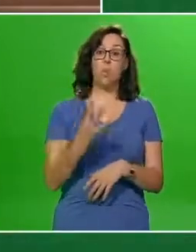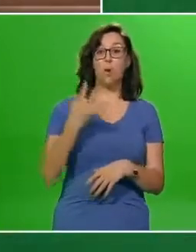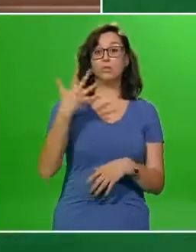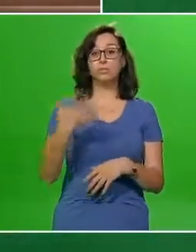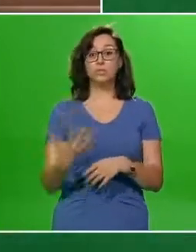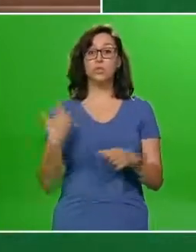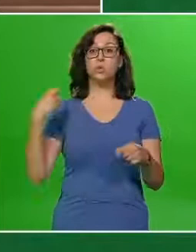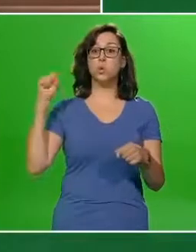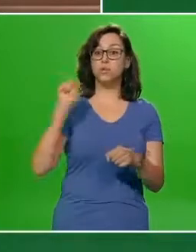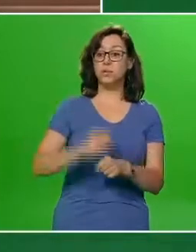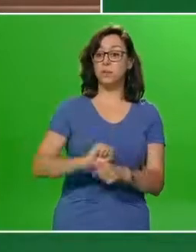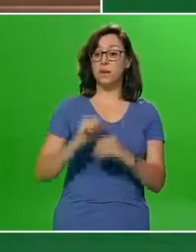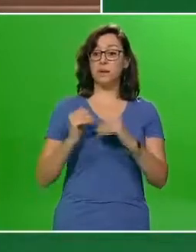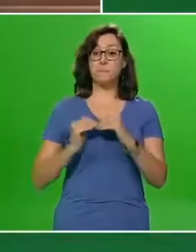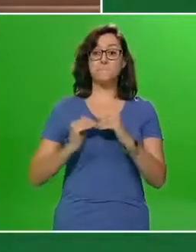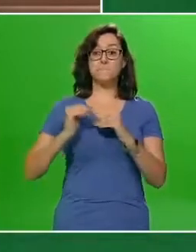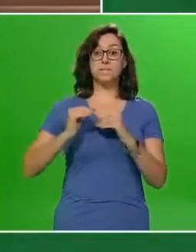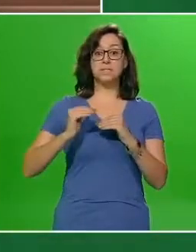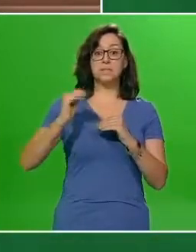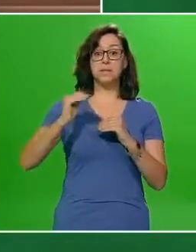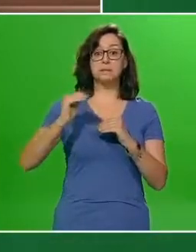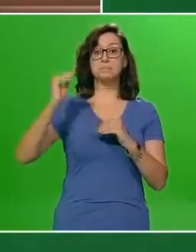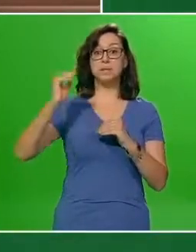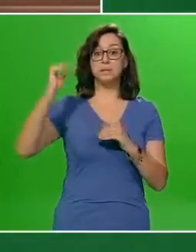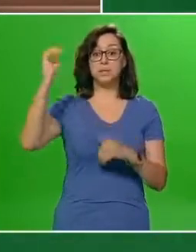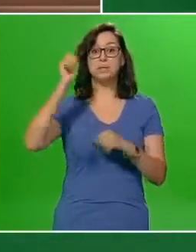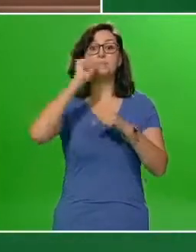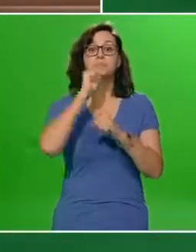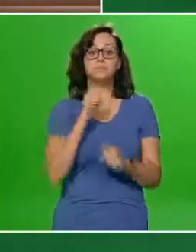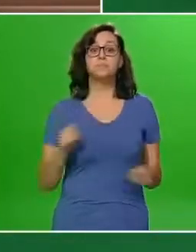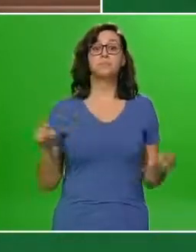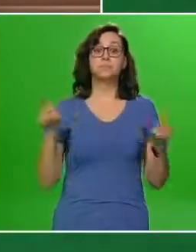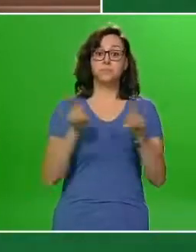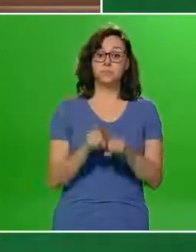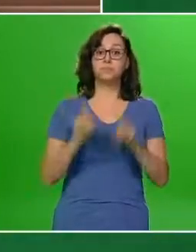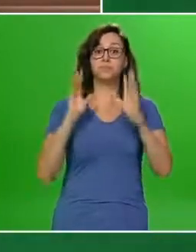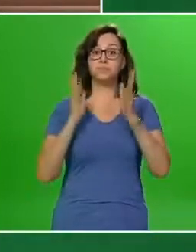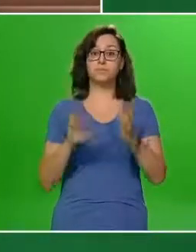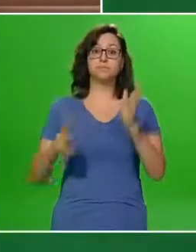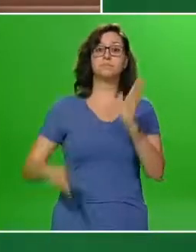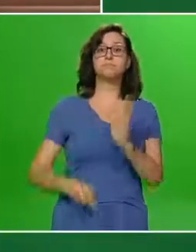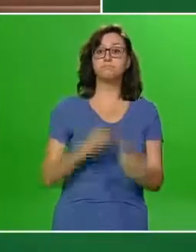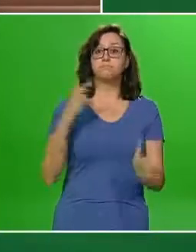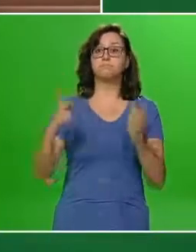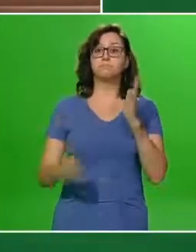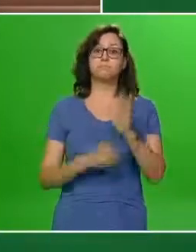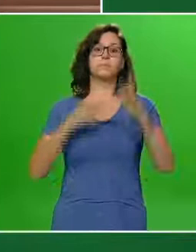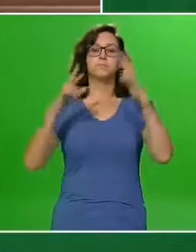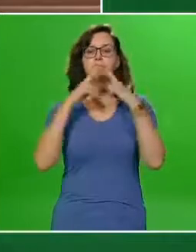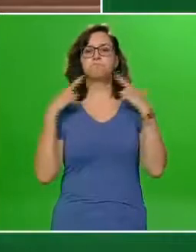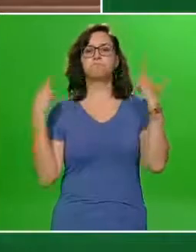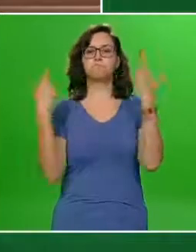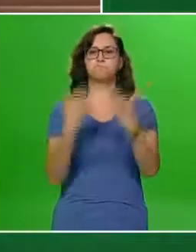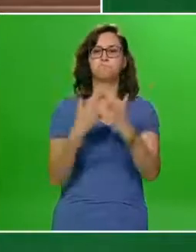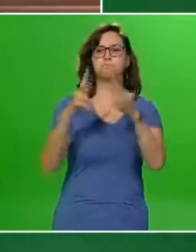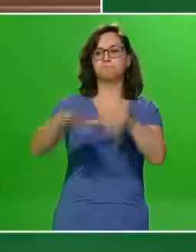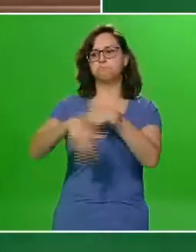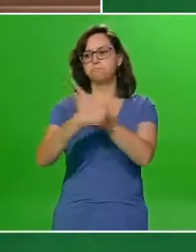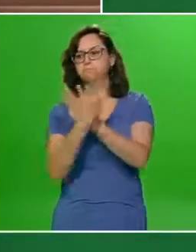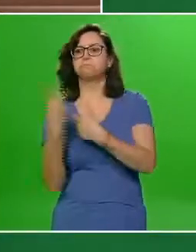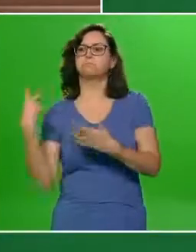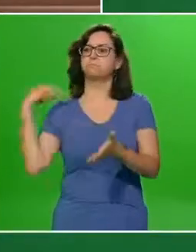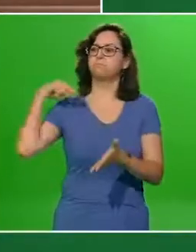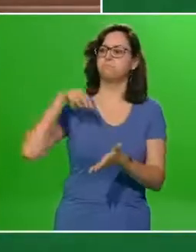ascenso continuo de los casos estimados. Hemos también tenido ya varias reuniones, tanto virtuales como presenciales, con las